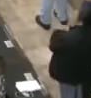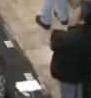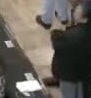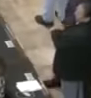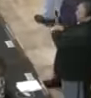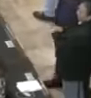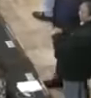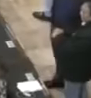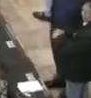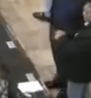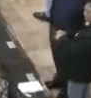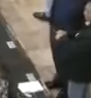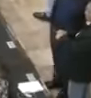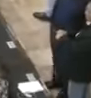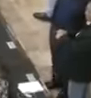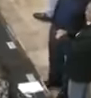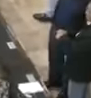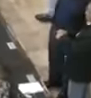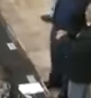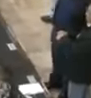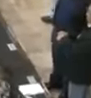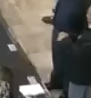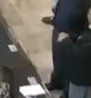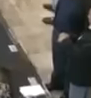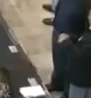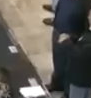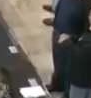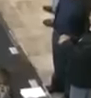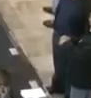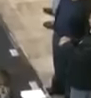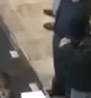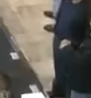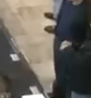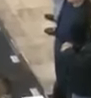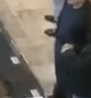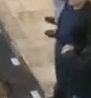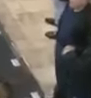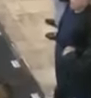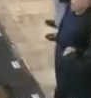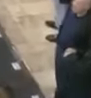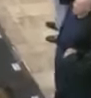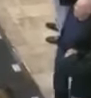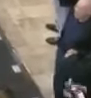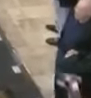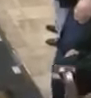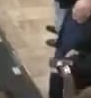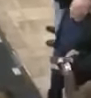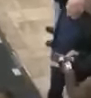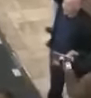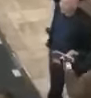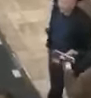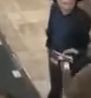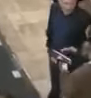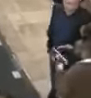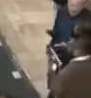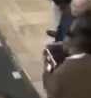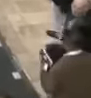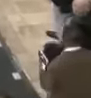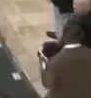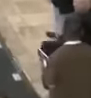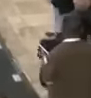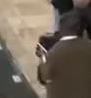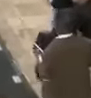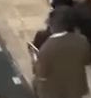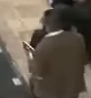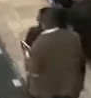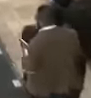través del derecho de palabra, en el artículo 70, establecido en el artículo 70, el diputado Jesús Faría condenó el constante acecho